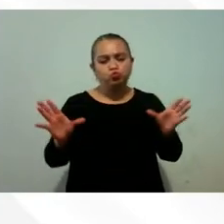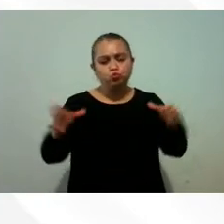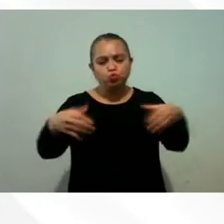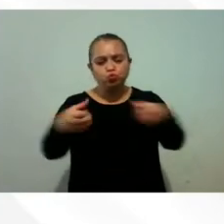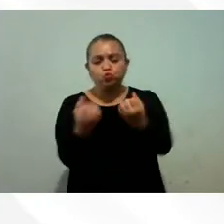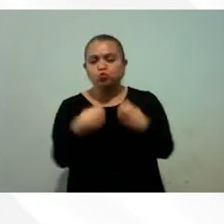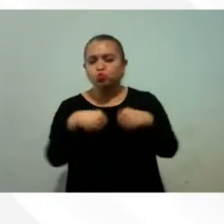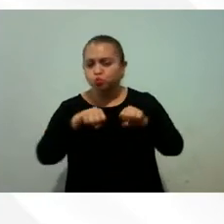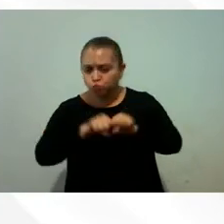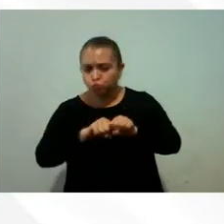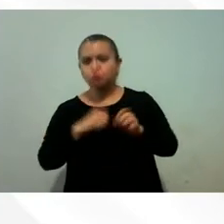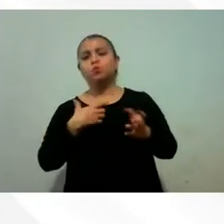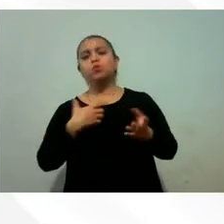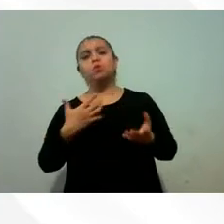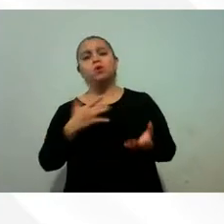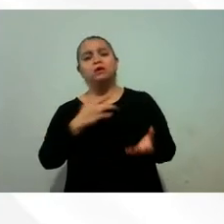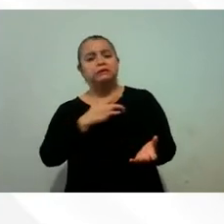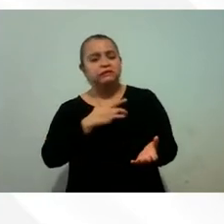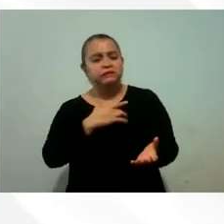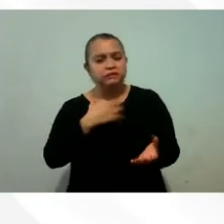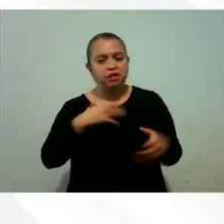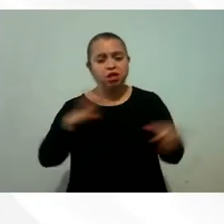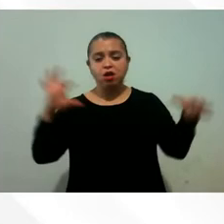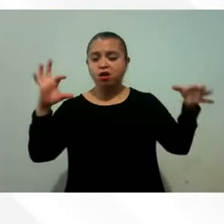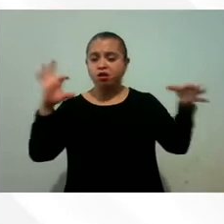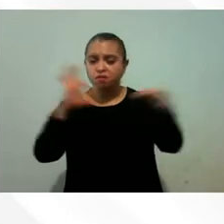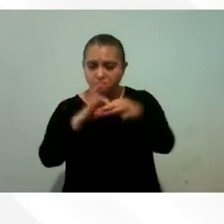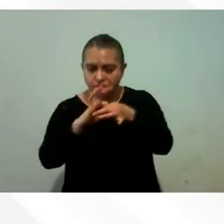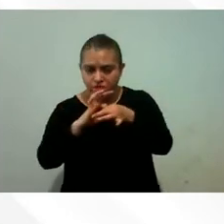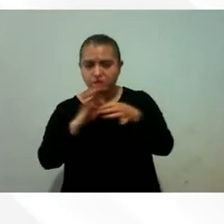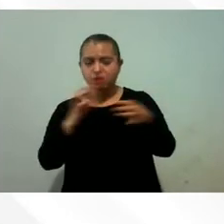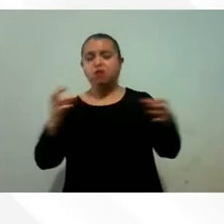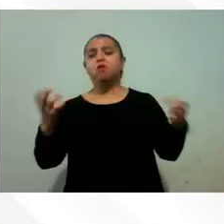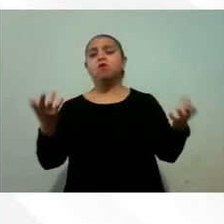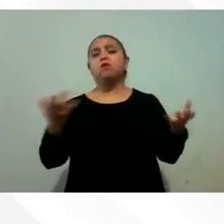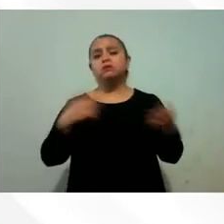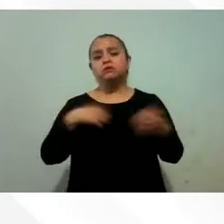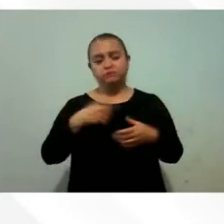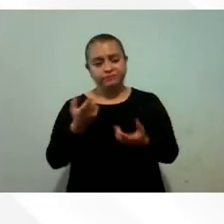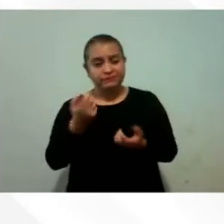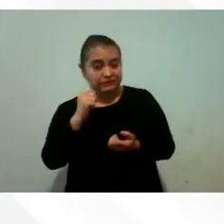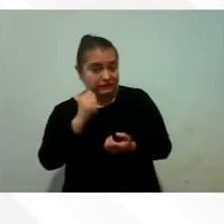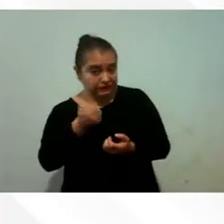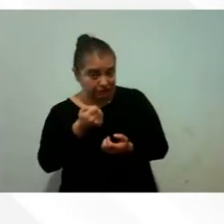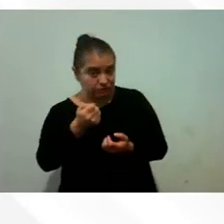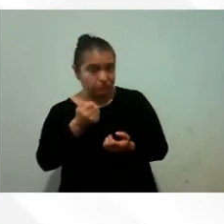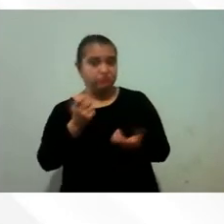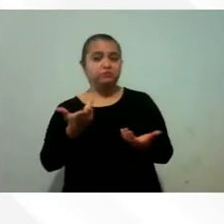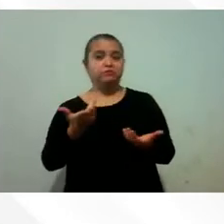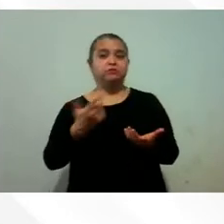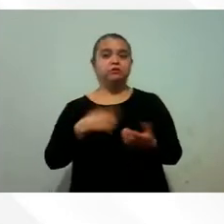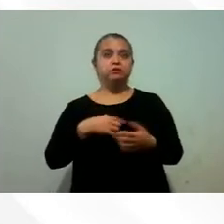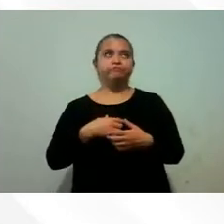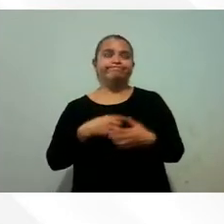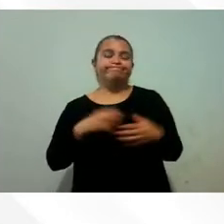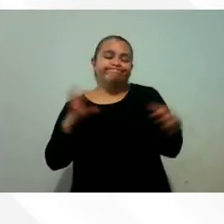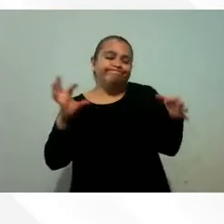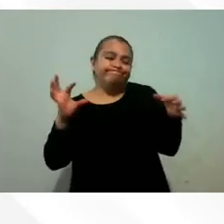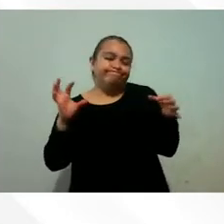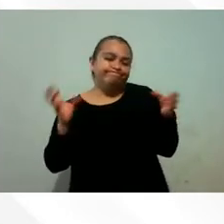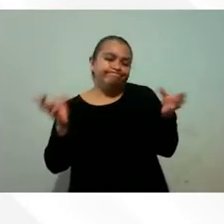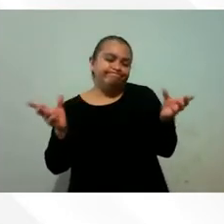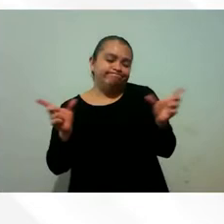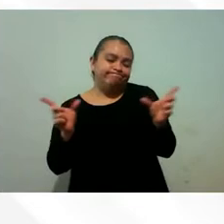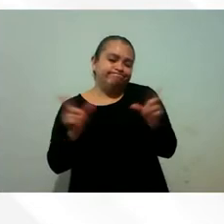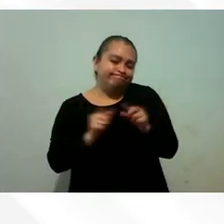¿sí? A través de estos vínculos y estos lazos. Pues con esto cerramos parte